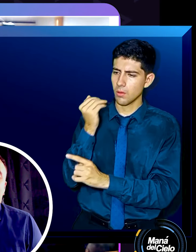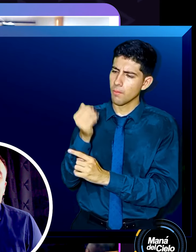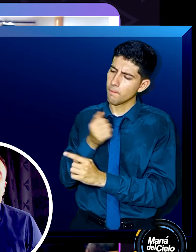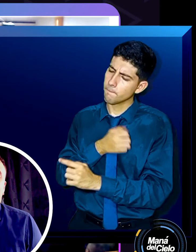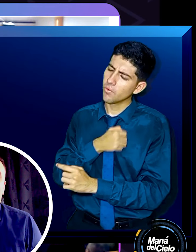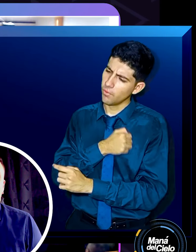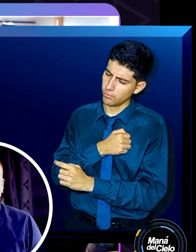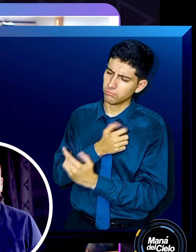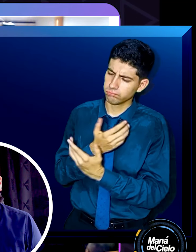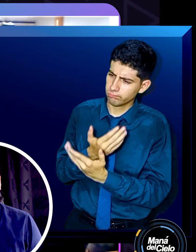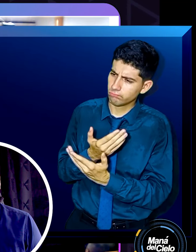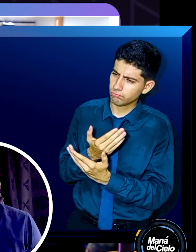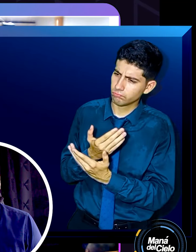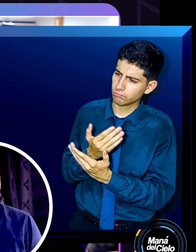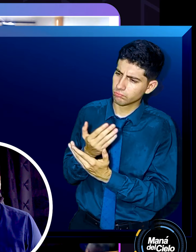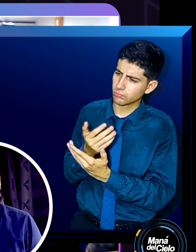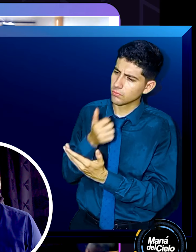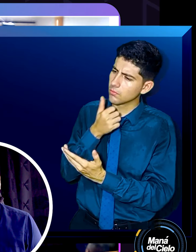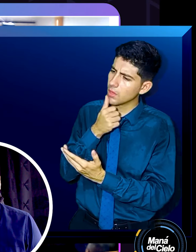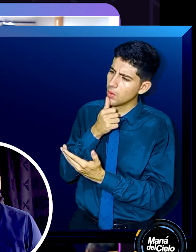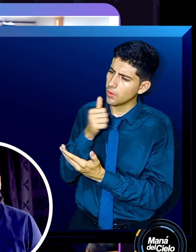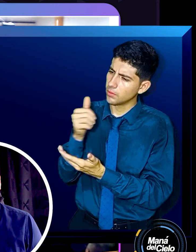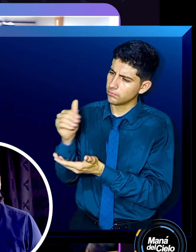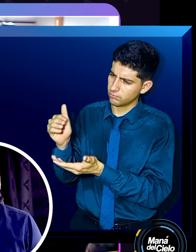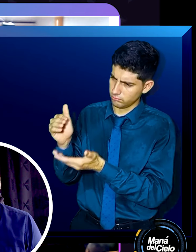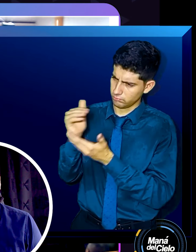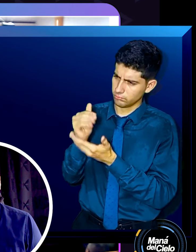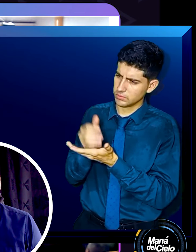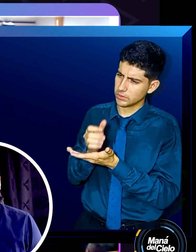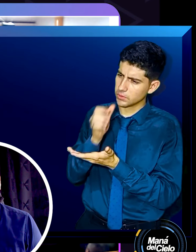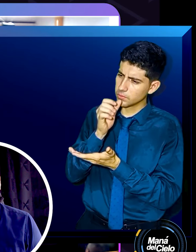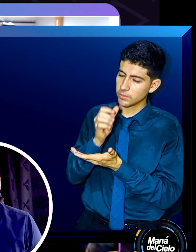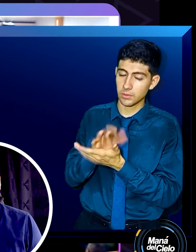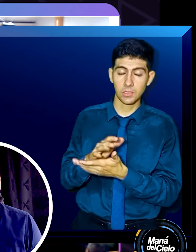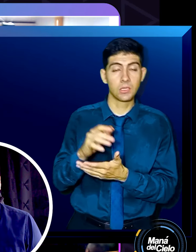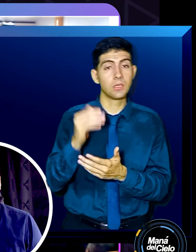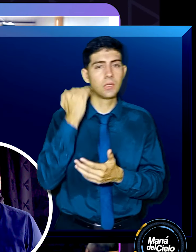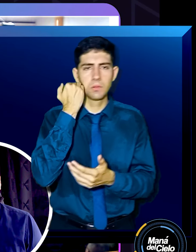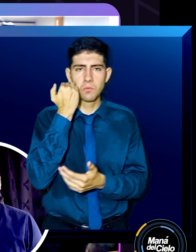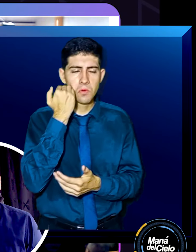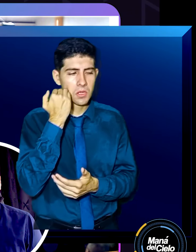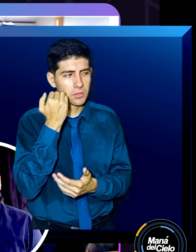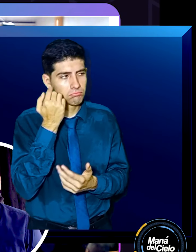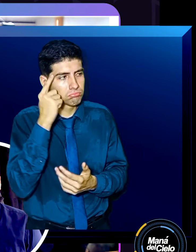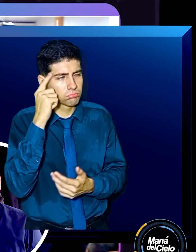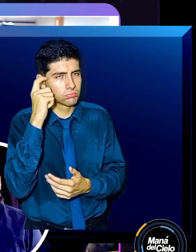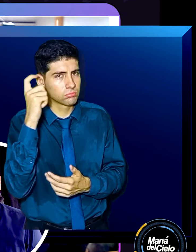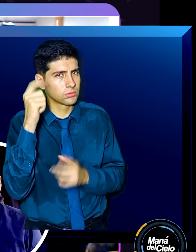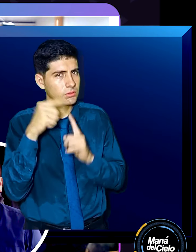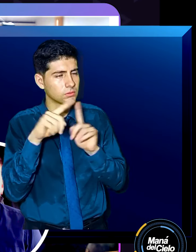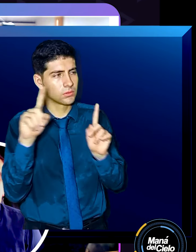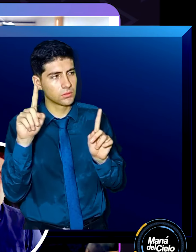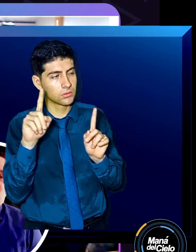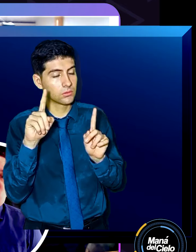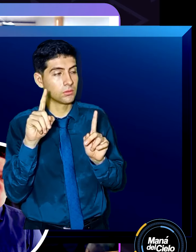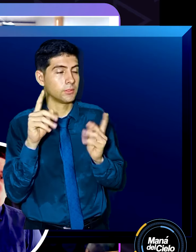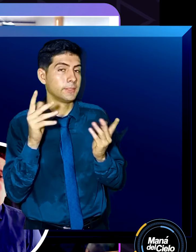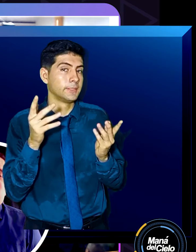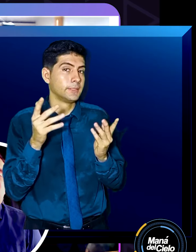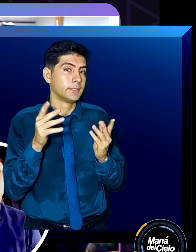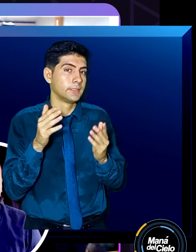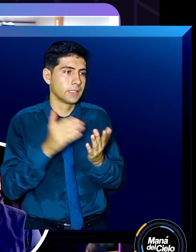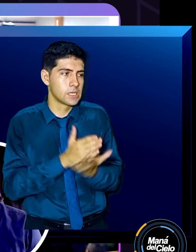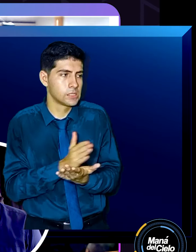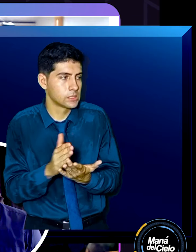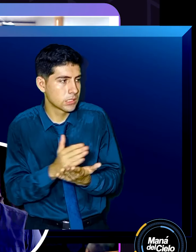Y ella tiene una manera de pensar, que es lo que ha desviado a mucha gente. La gente se desvía